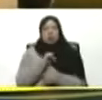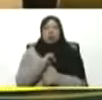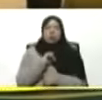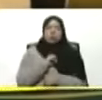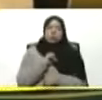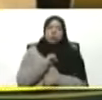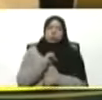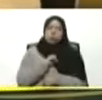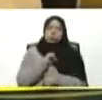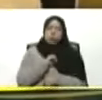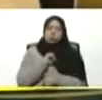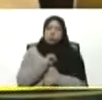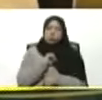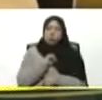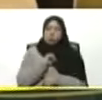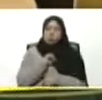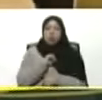todavía.